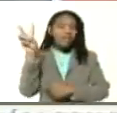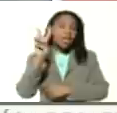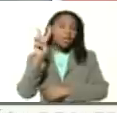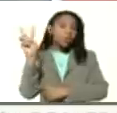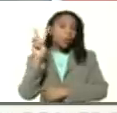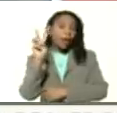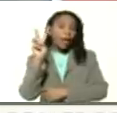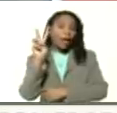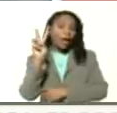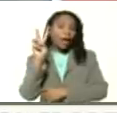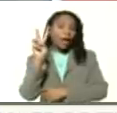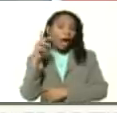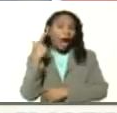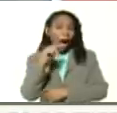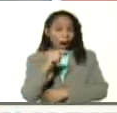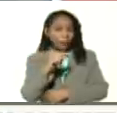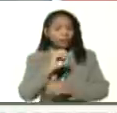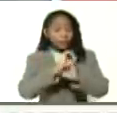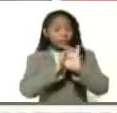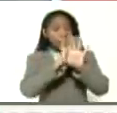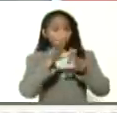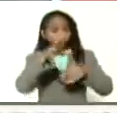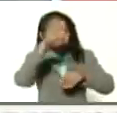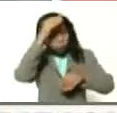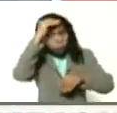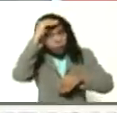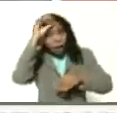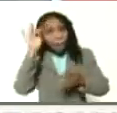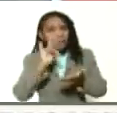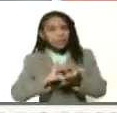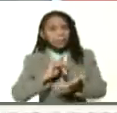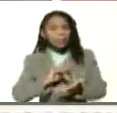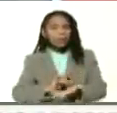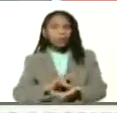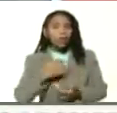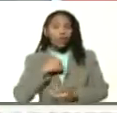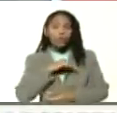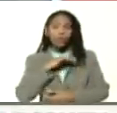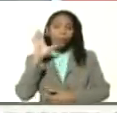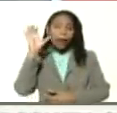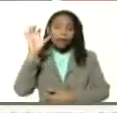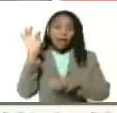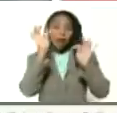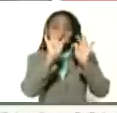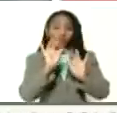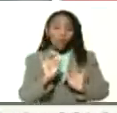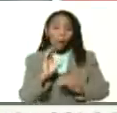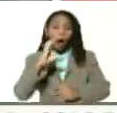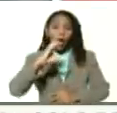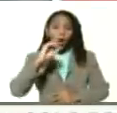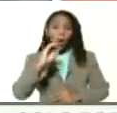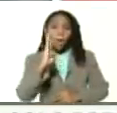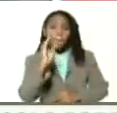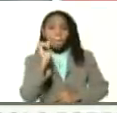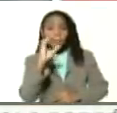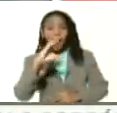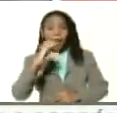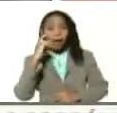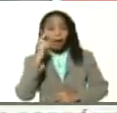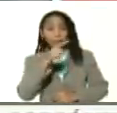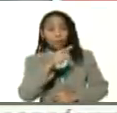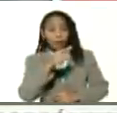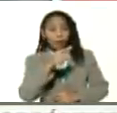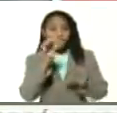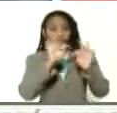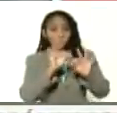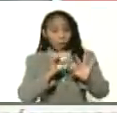Venezuela está convencida de que la participación de nuestro país en el mecanismo COVAX es un mecanismo